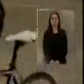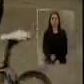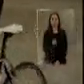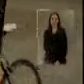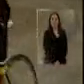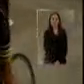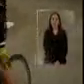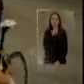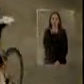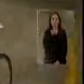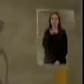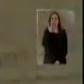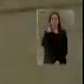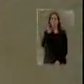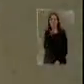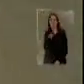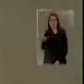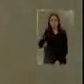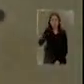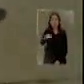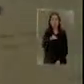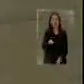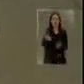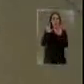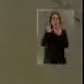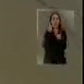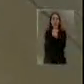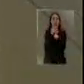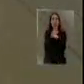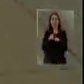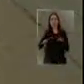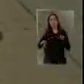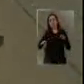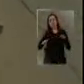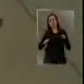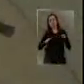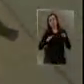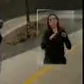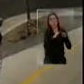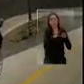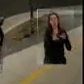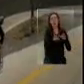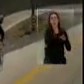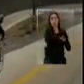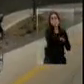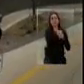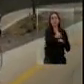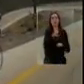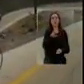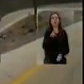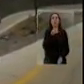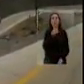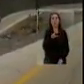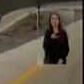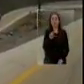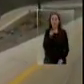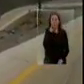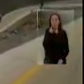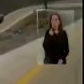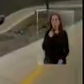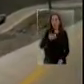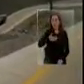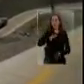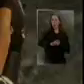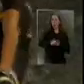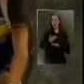Pero faltan 29 curvas y 10 kilómetros en subida para llegar a Portillo. Fantinati está poniendo a prueba su